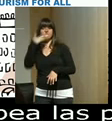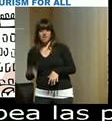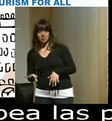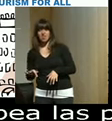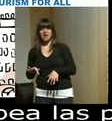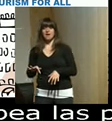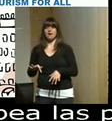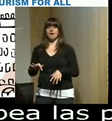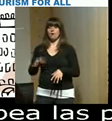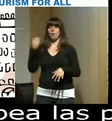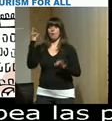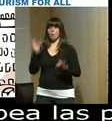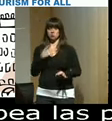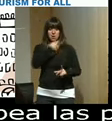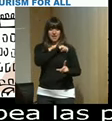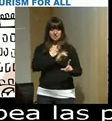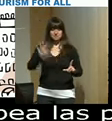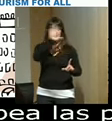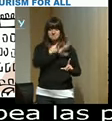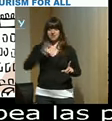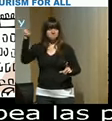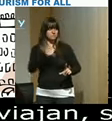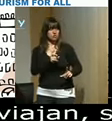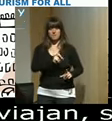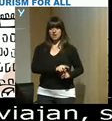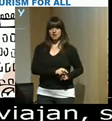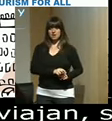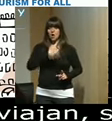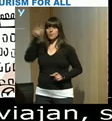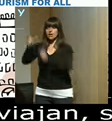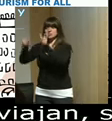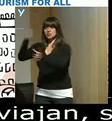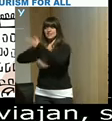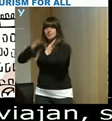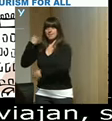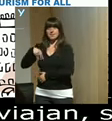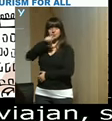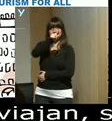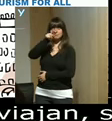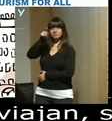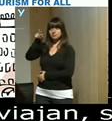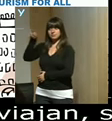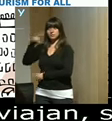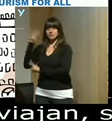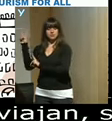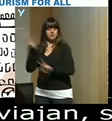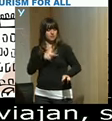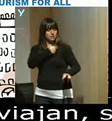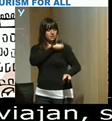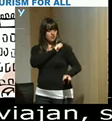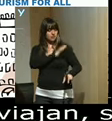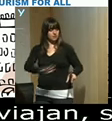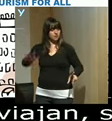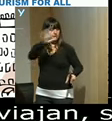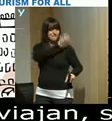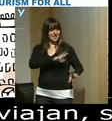como destino turístico es España, porque las personas con discapacidad de estos países contemplan España o entienden que España es un país